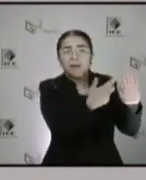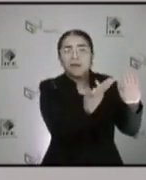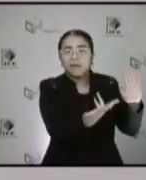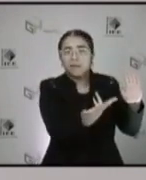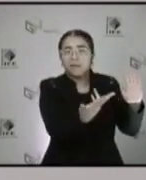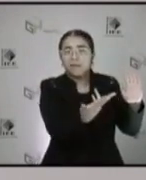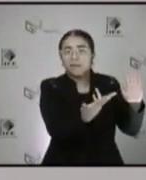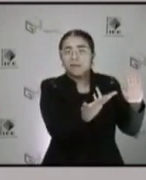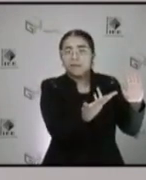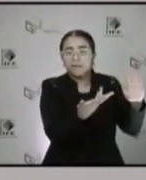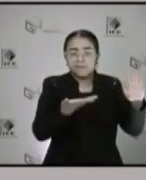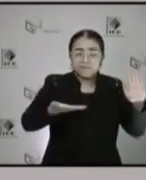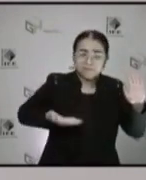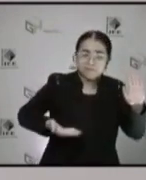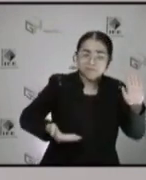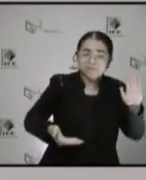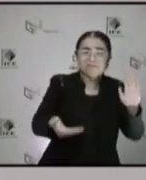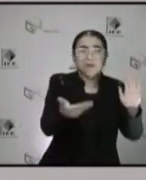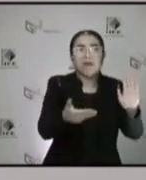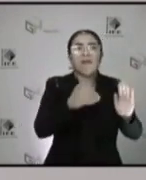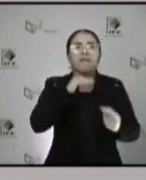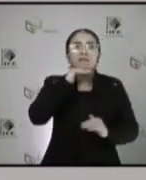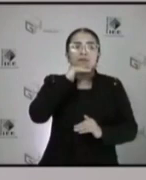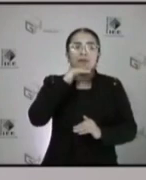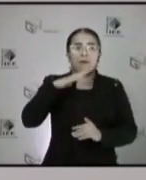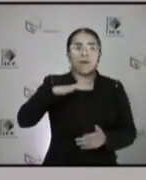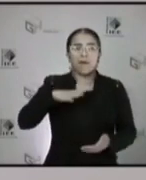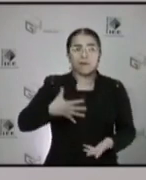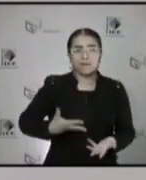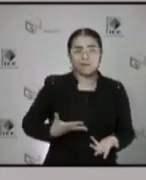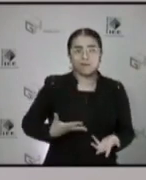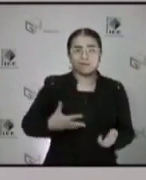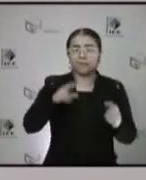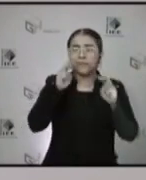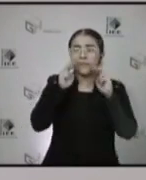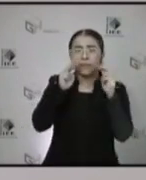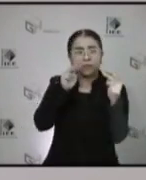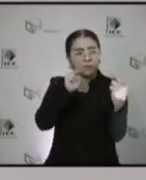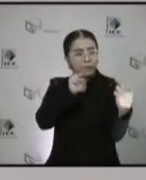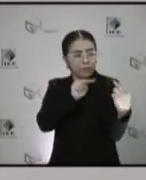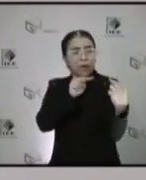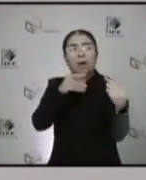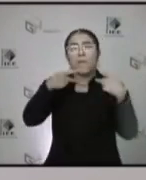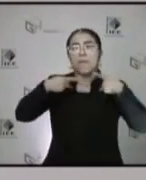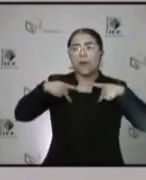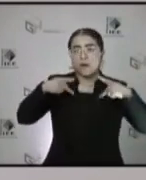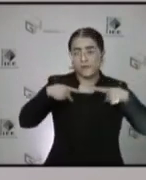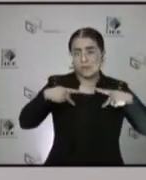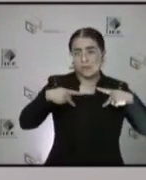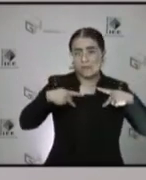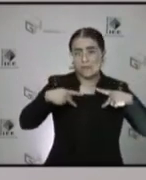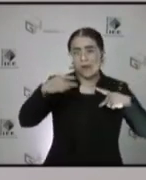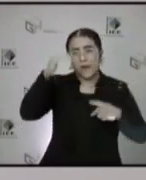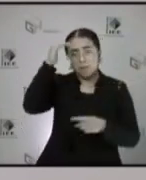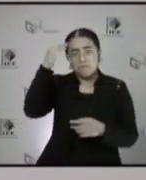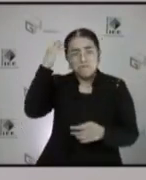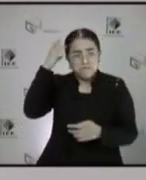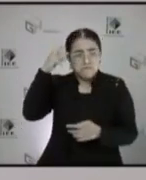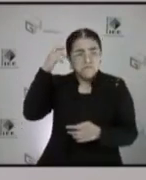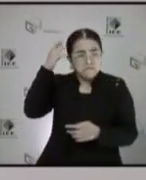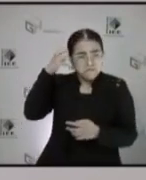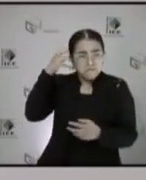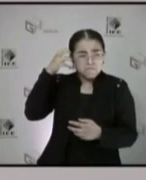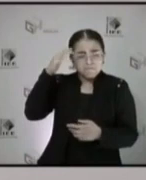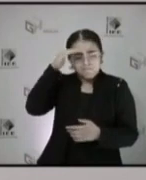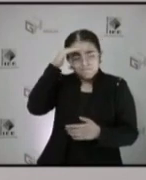por la ruta de la vida con la frente en alto, mirando a los ojos a las personas, teniendo la conciencia tranquila y